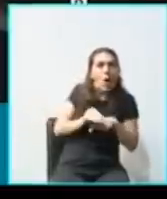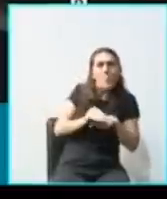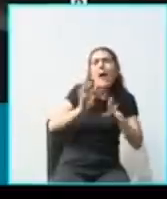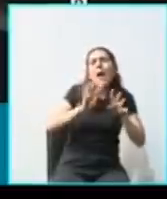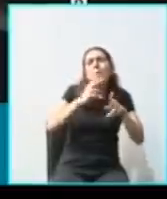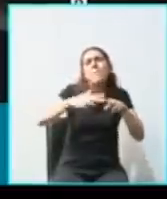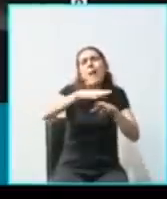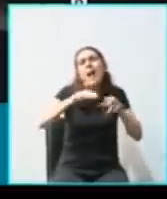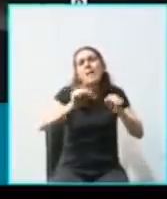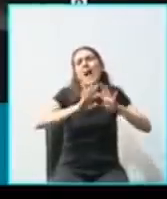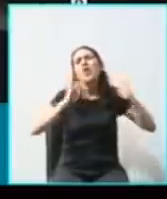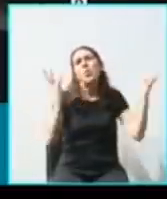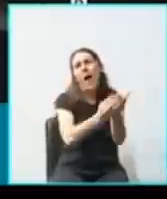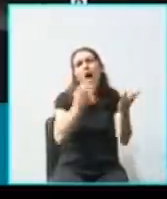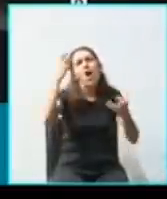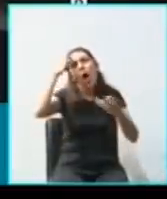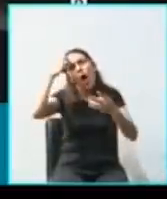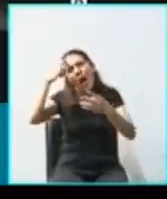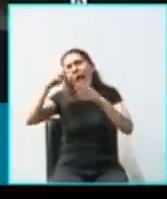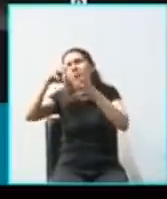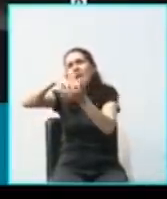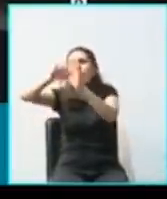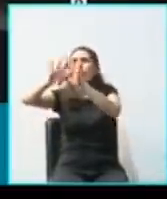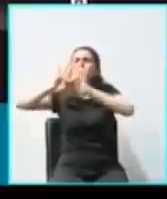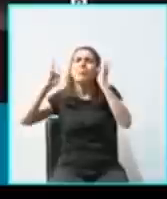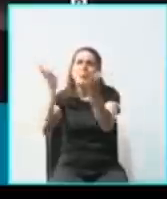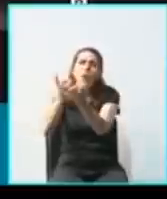por más vallas que pongan en el Congreso, o por más vallas que importen